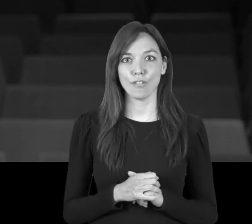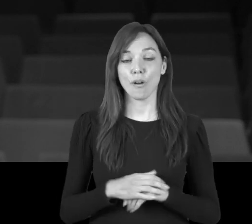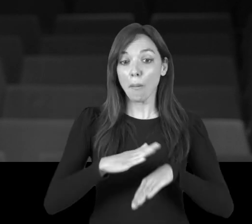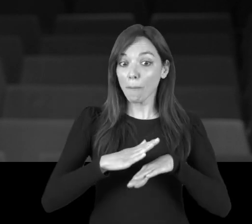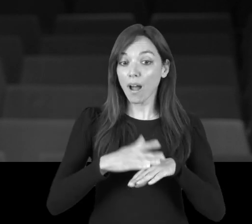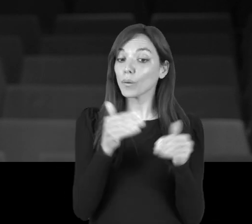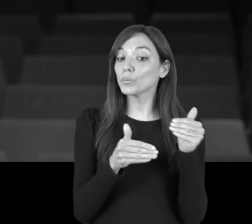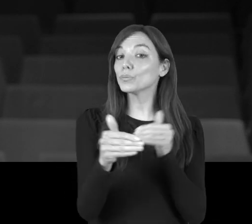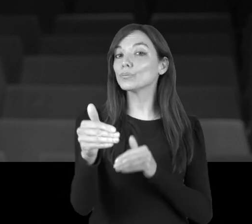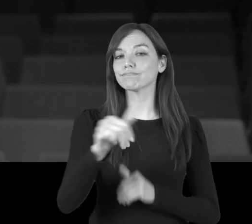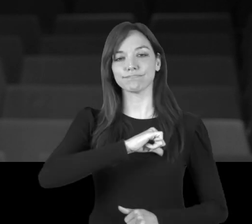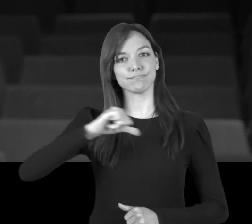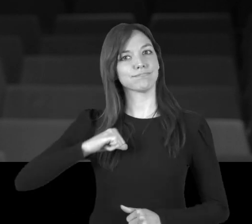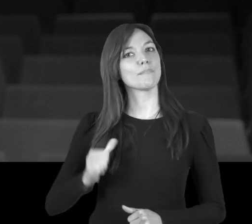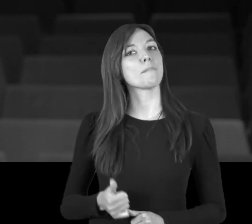más